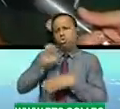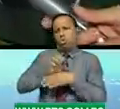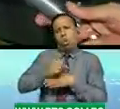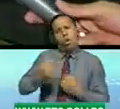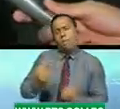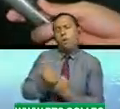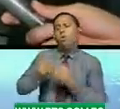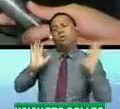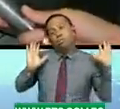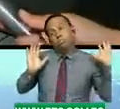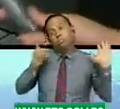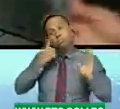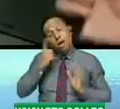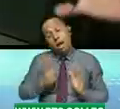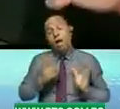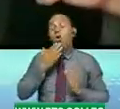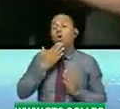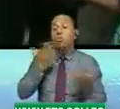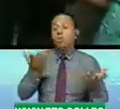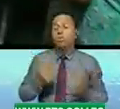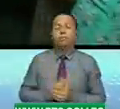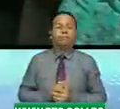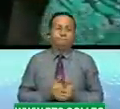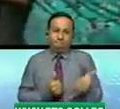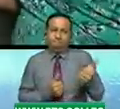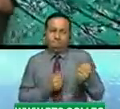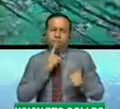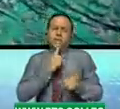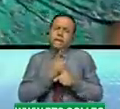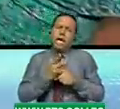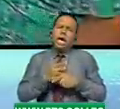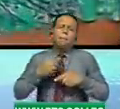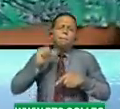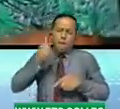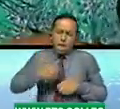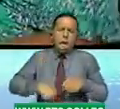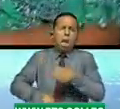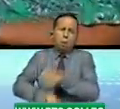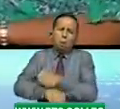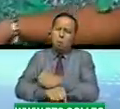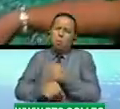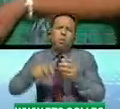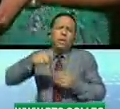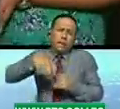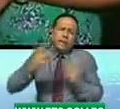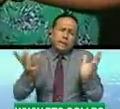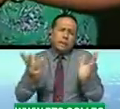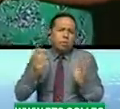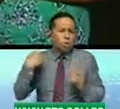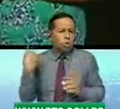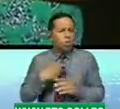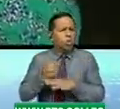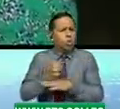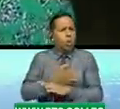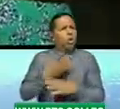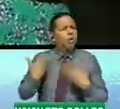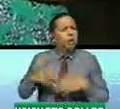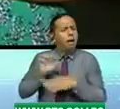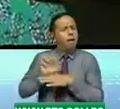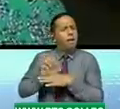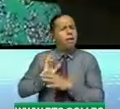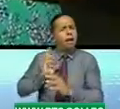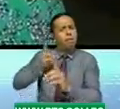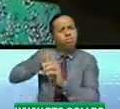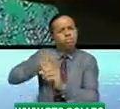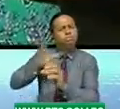los resultados. Claro. Lo que ya se hace por rigurosidad, porque se tiene que cumplir, porque de igual manera ya estamos en el Mundial. Claro. ¿Y cómo van esos